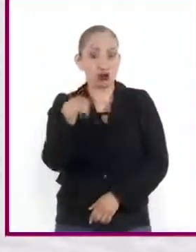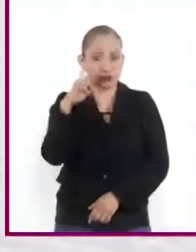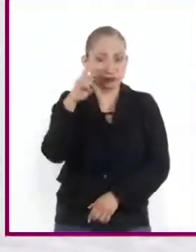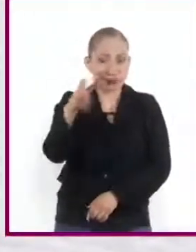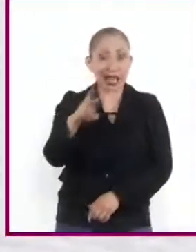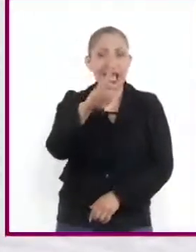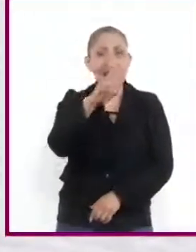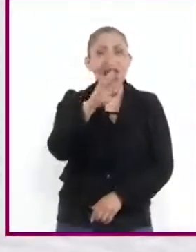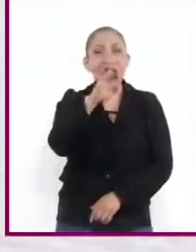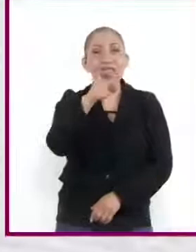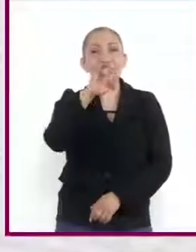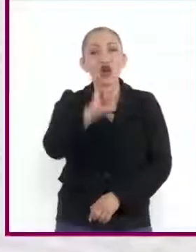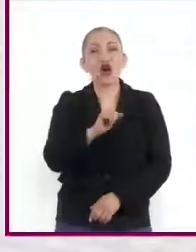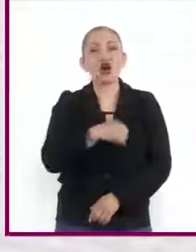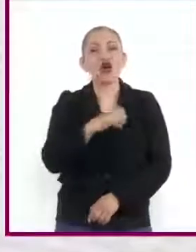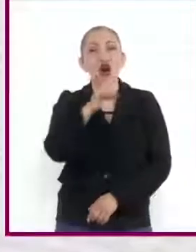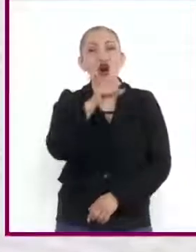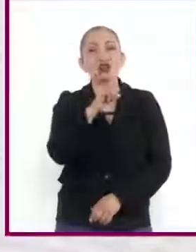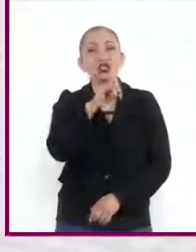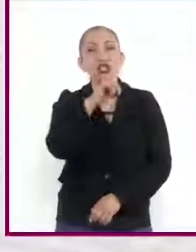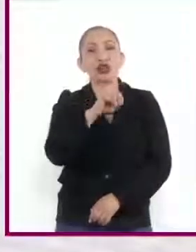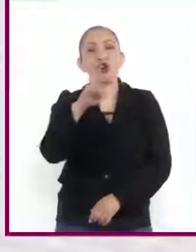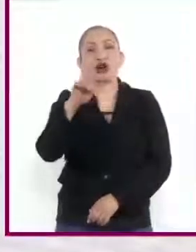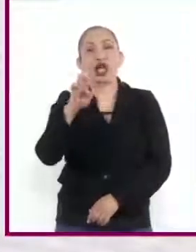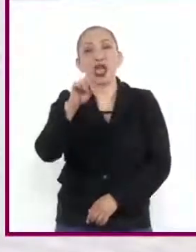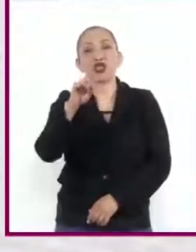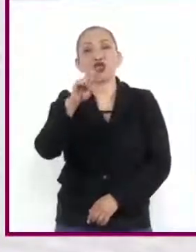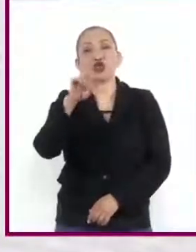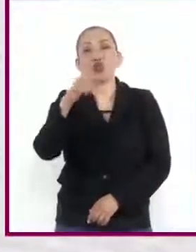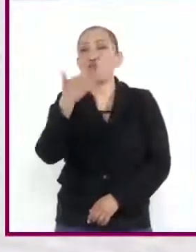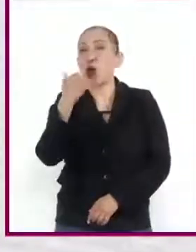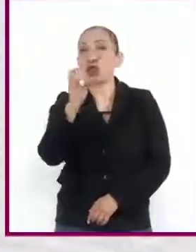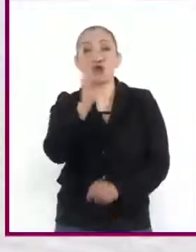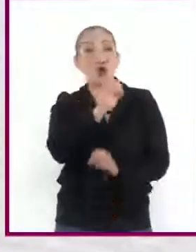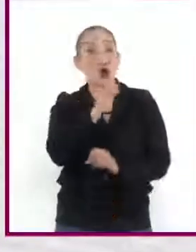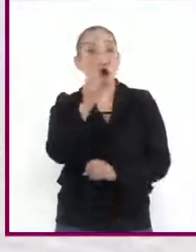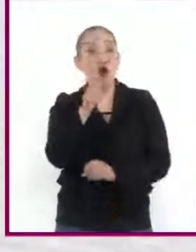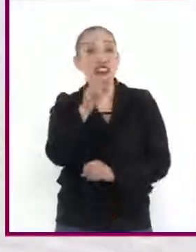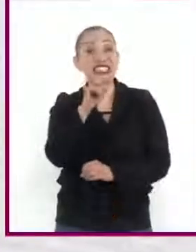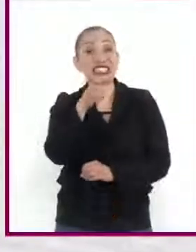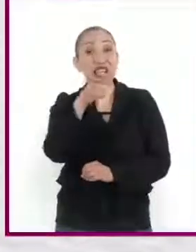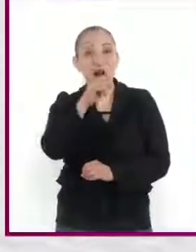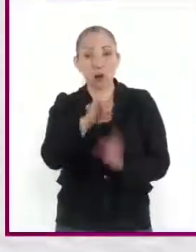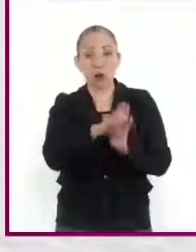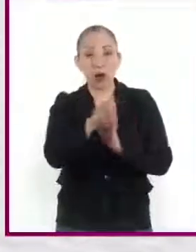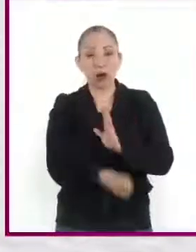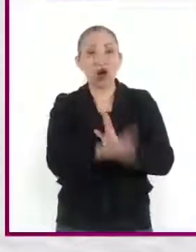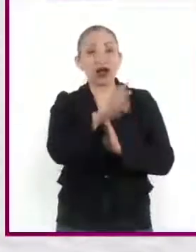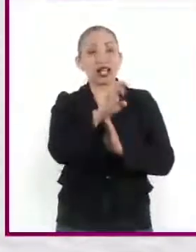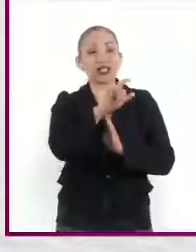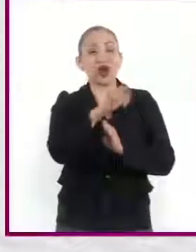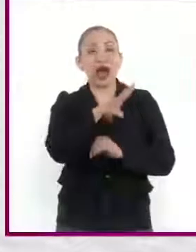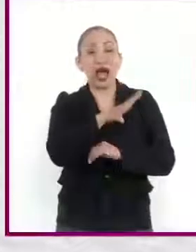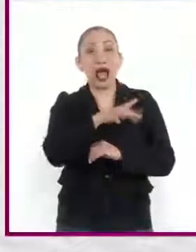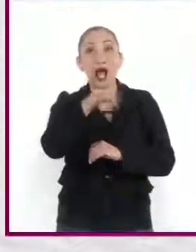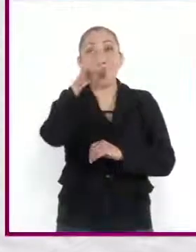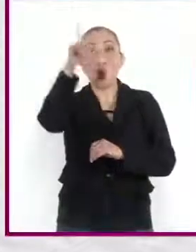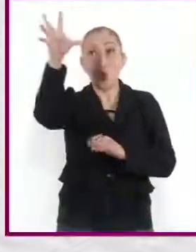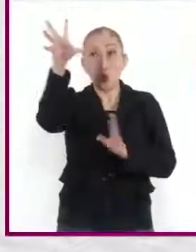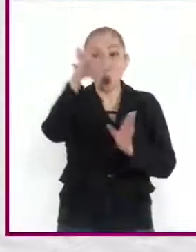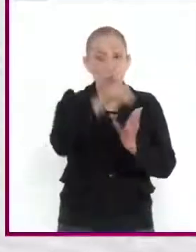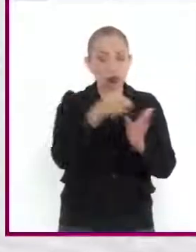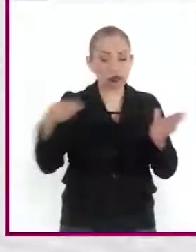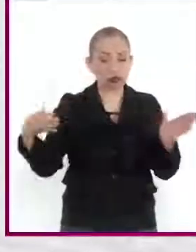de reacciones de óxido-reducción que no involucran oxígeno. Un ejemplo es la reacción que produce la luz